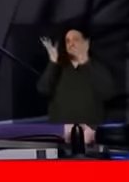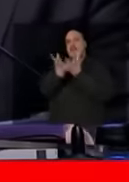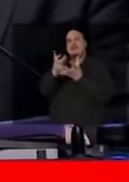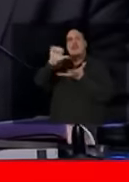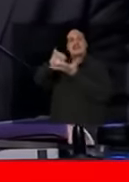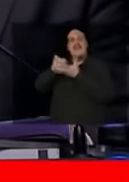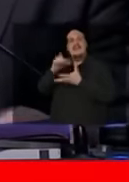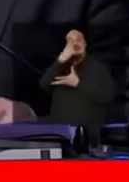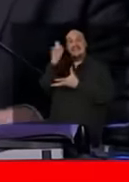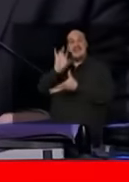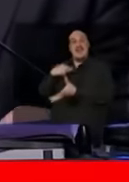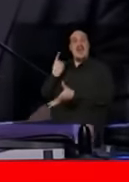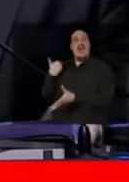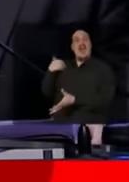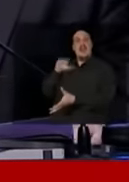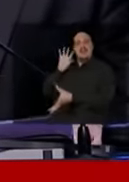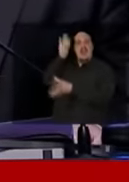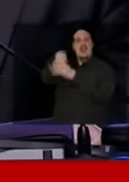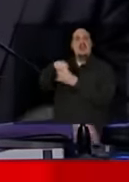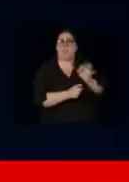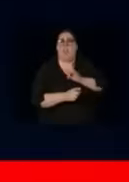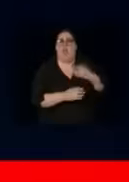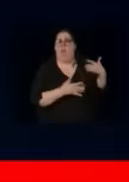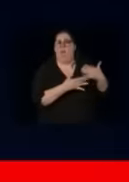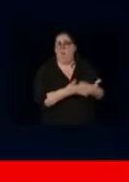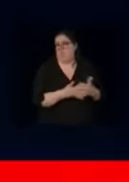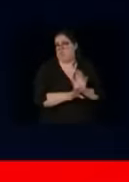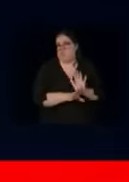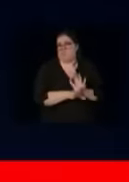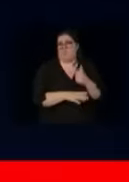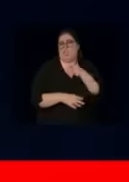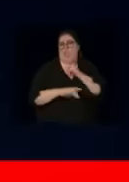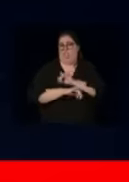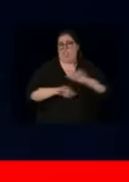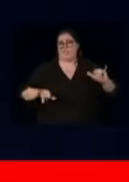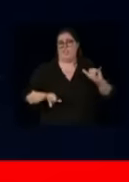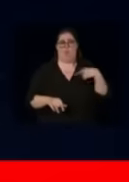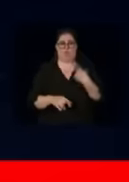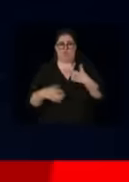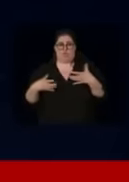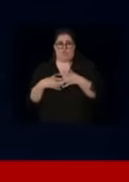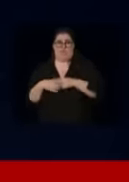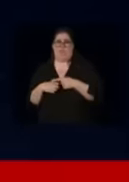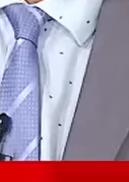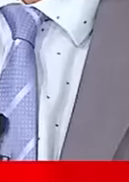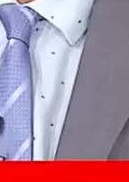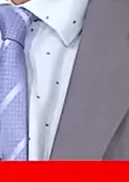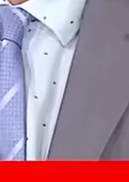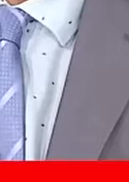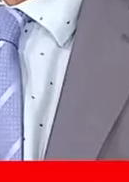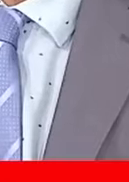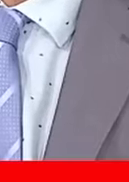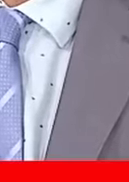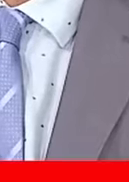que lo combaten fuerzas nacionales. Yo creo que acá no sé si pega tanto, pero en Santa Fe... Yo te decía que en los debates en general se